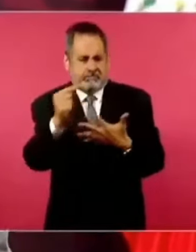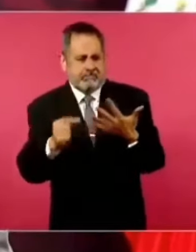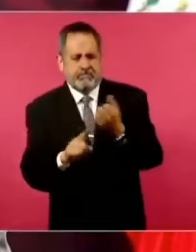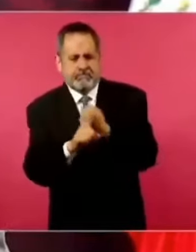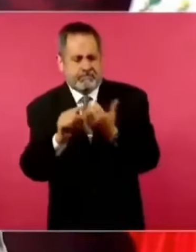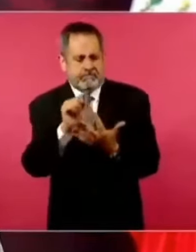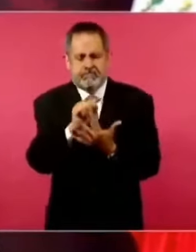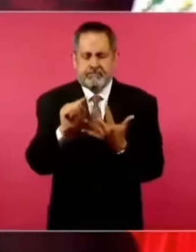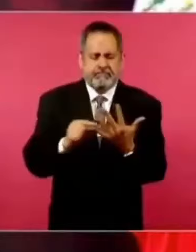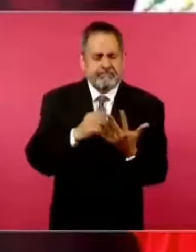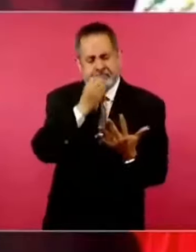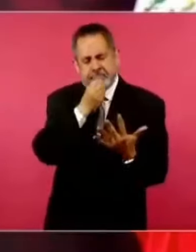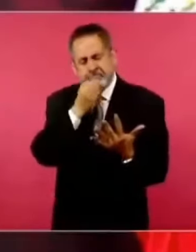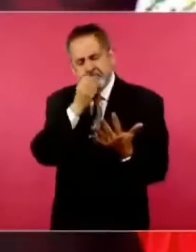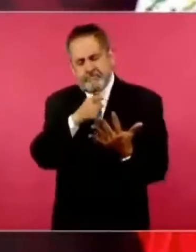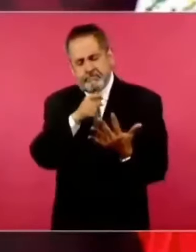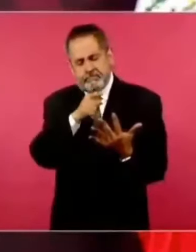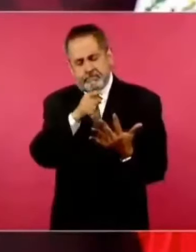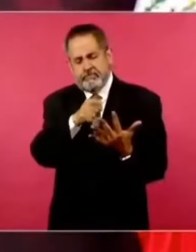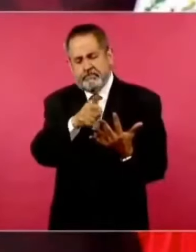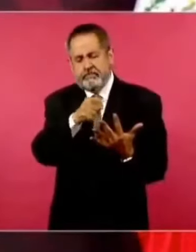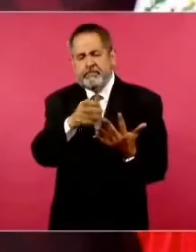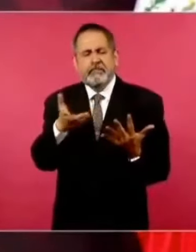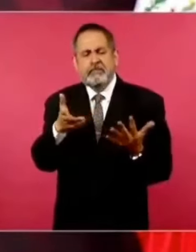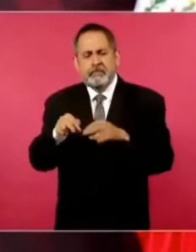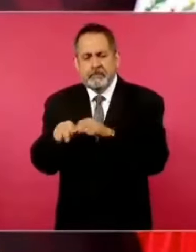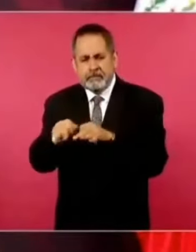¿cómo vamos a trabajar?